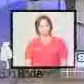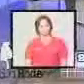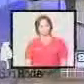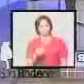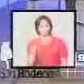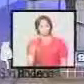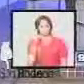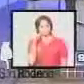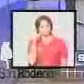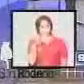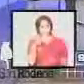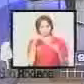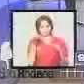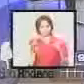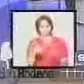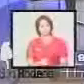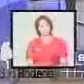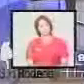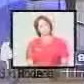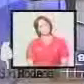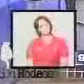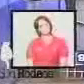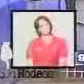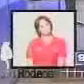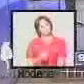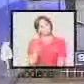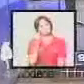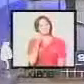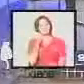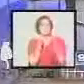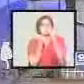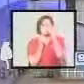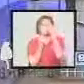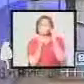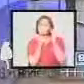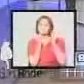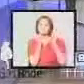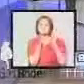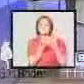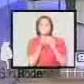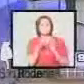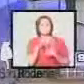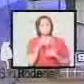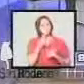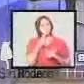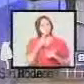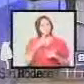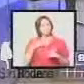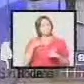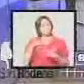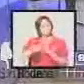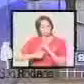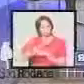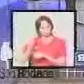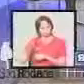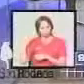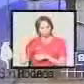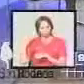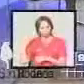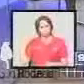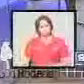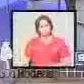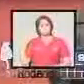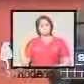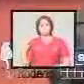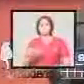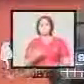Le escuchamos, don Luis. Buenas noches. Buenas noches. Mi pregunta es sencilla y rápida. Fíjese que hace un año y resto yo saqué